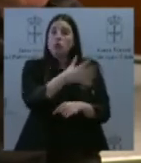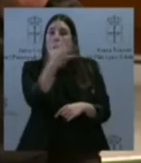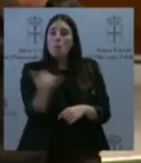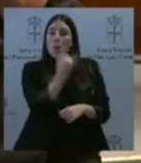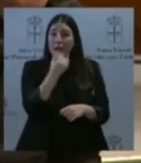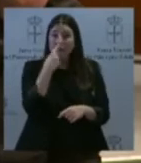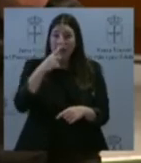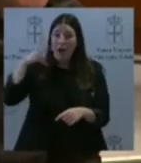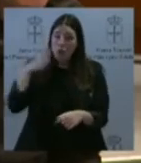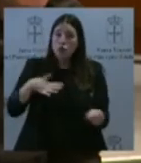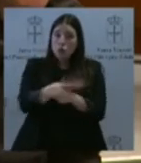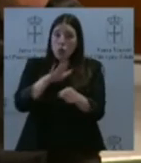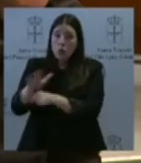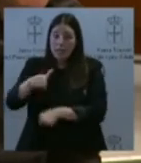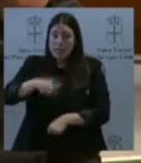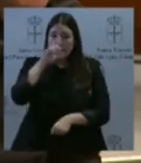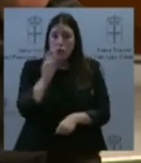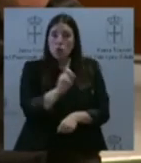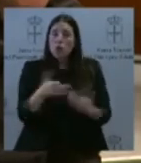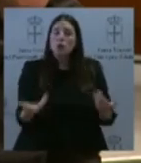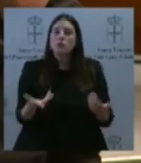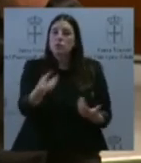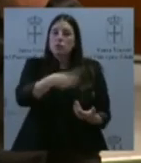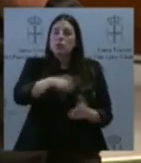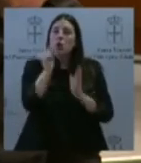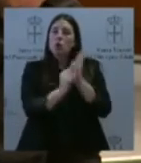qué no cambian ustedes los criterios del año 2001,